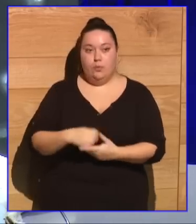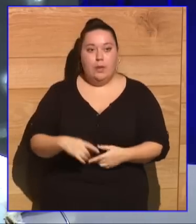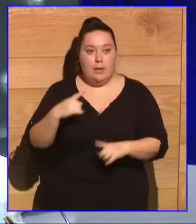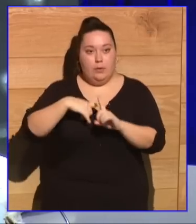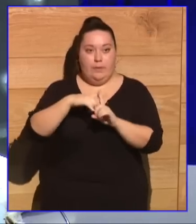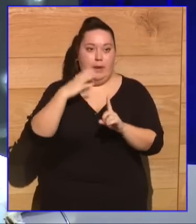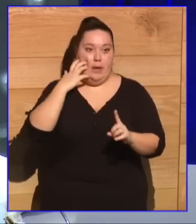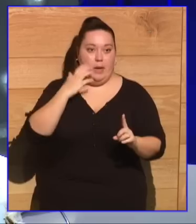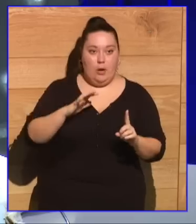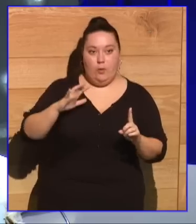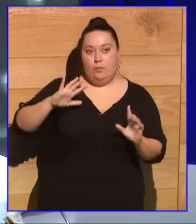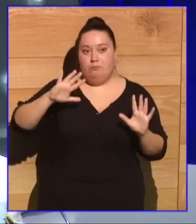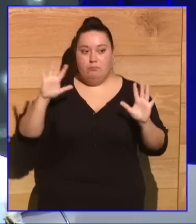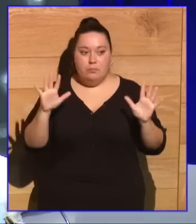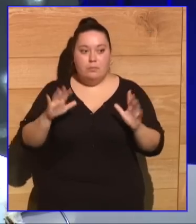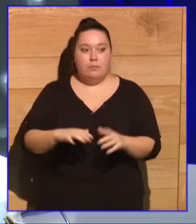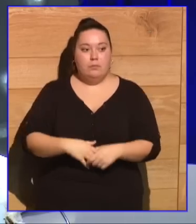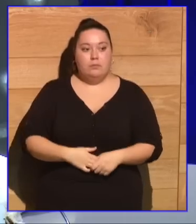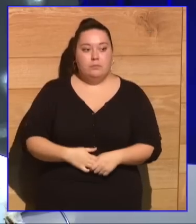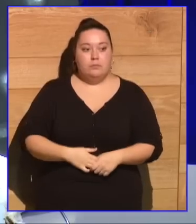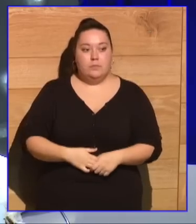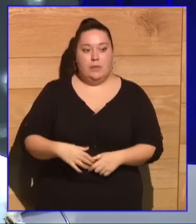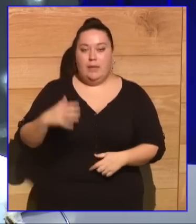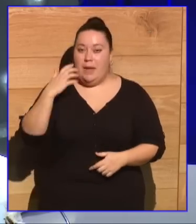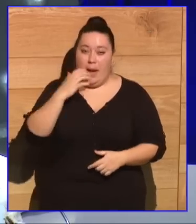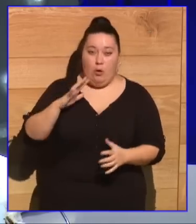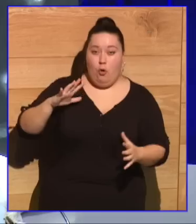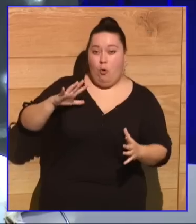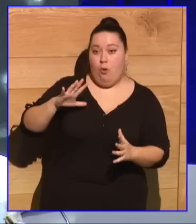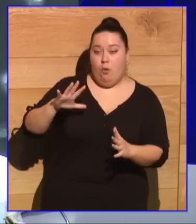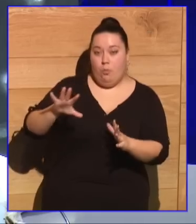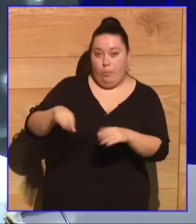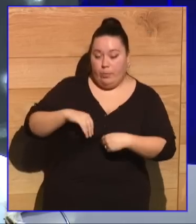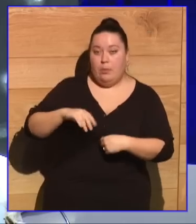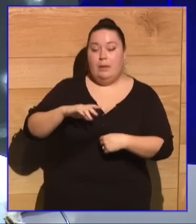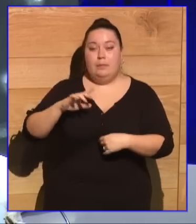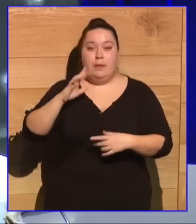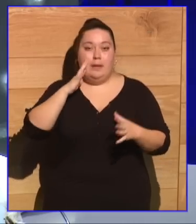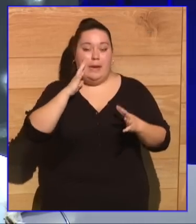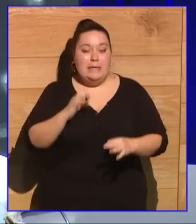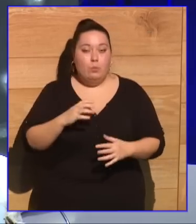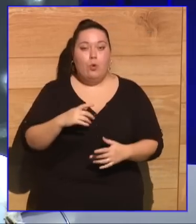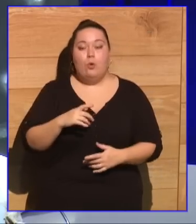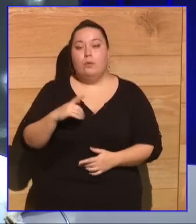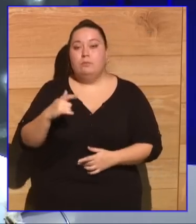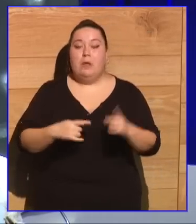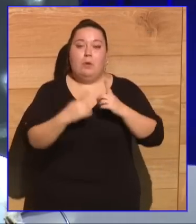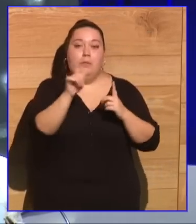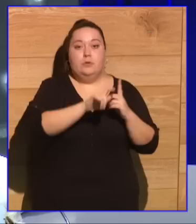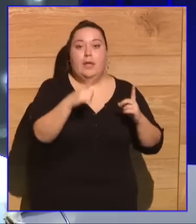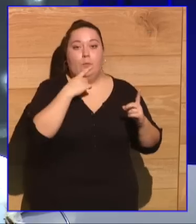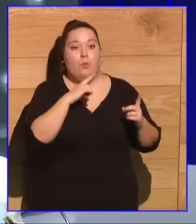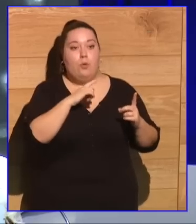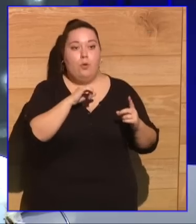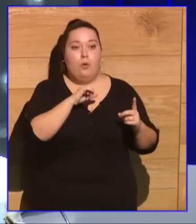nivel tan extraño de precisamente extrañamiento y a la vez de realismo. Las malas lenguas incluso dicen que de alguna manera está